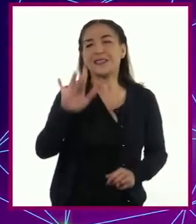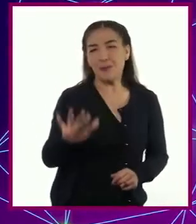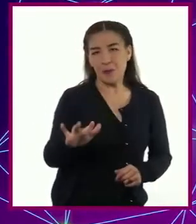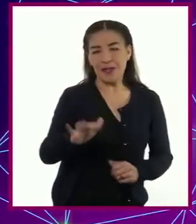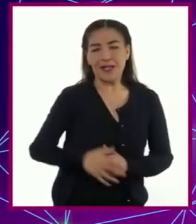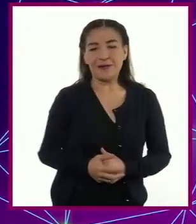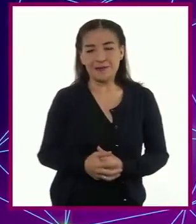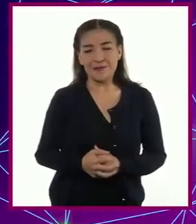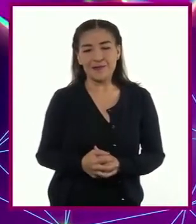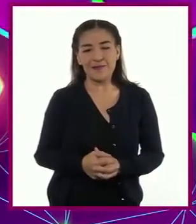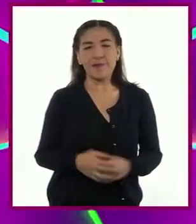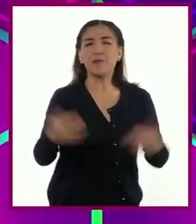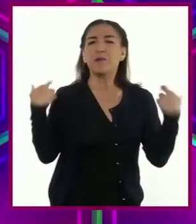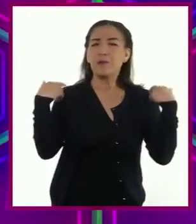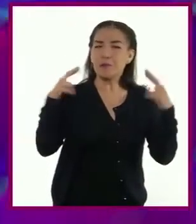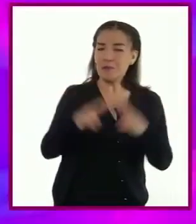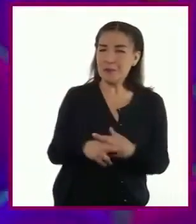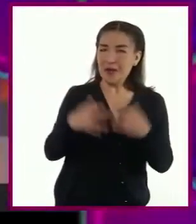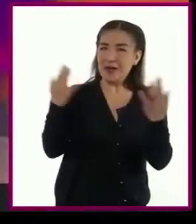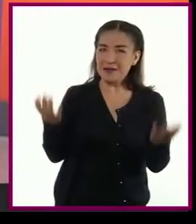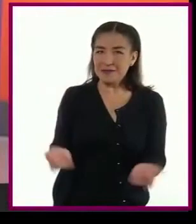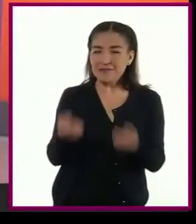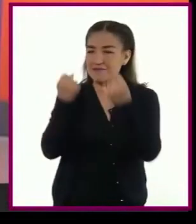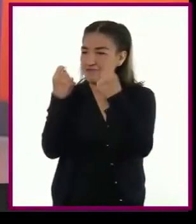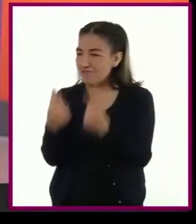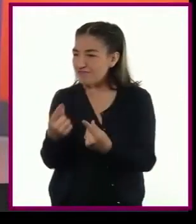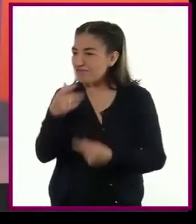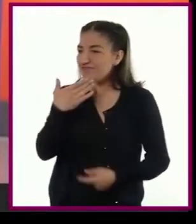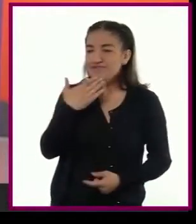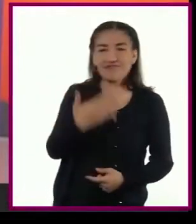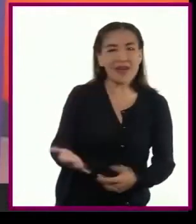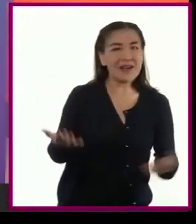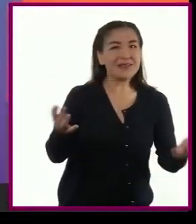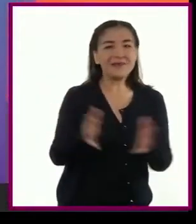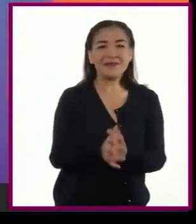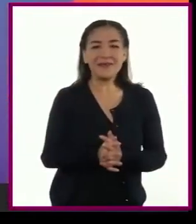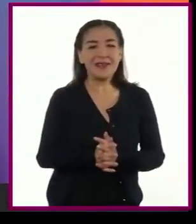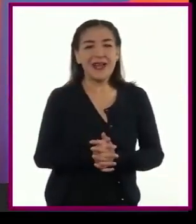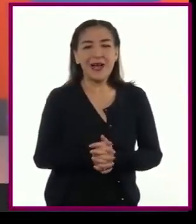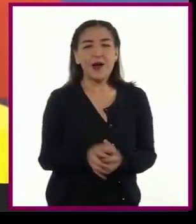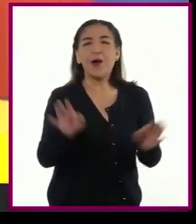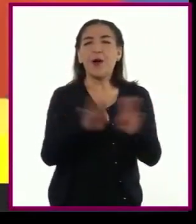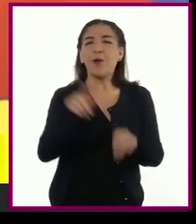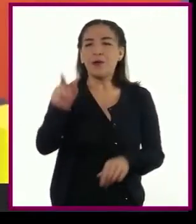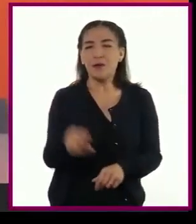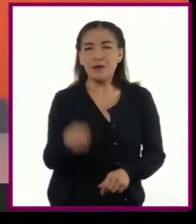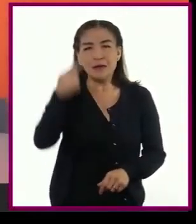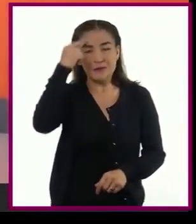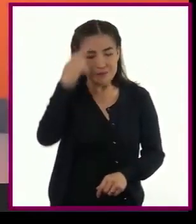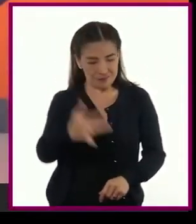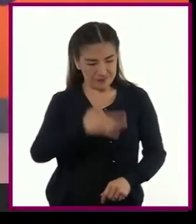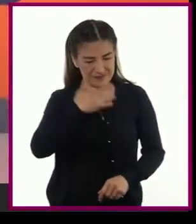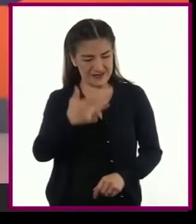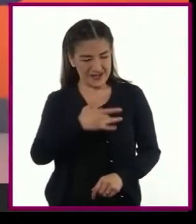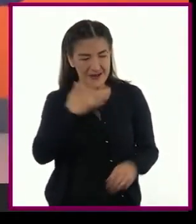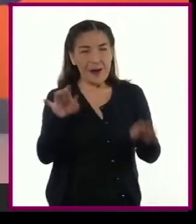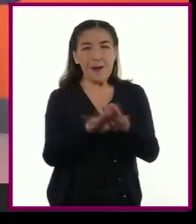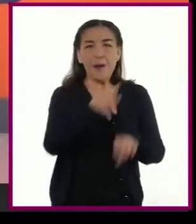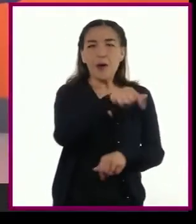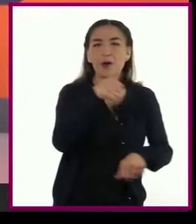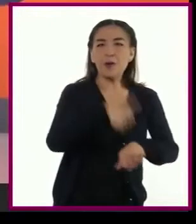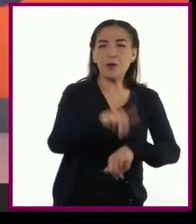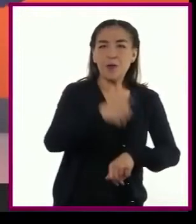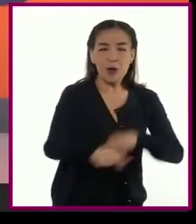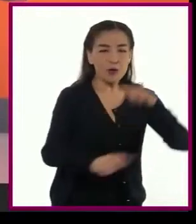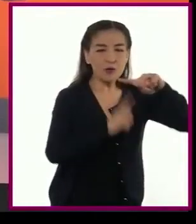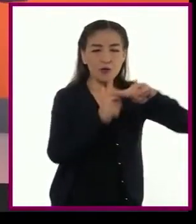5,050. Maestro Gauss, eso fue impresionante. Aplicó intuitivamente la fórmula de la suma de